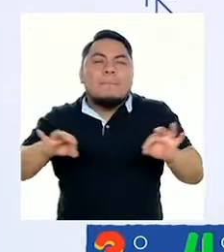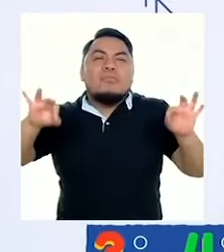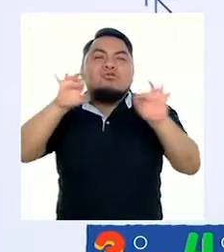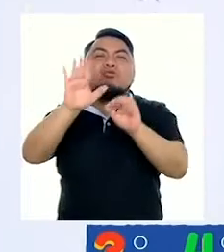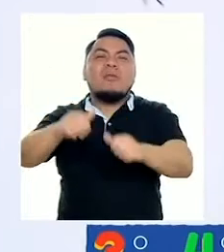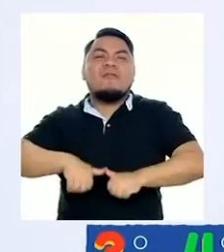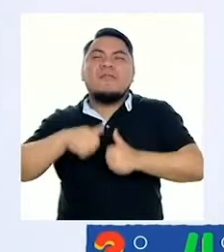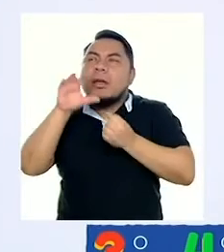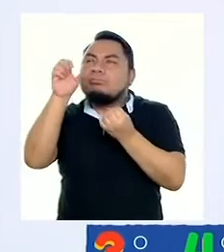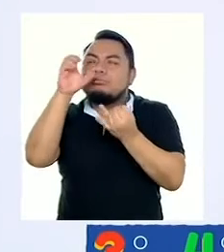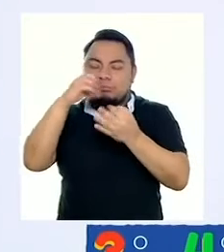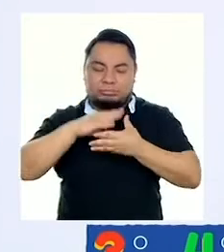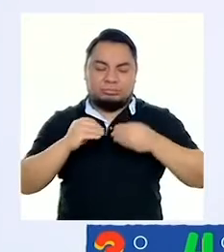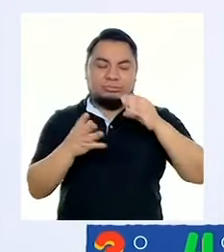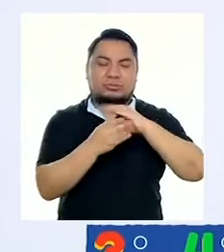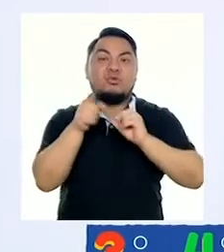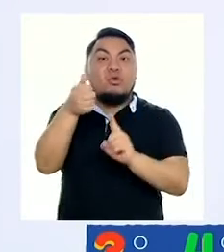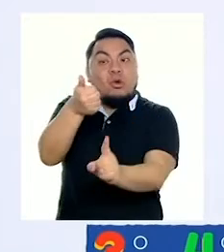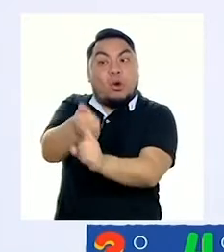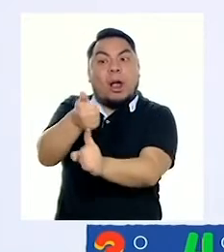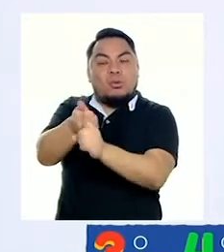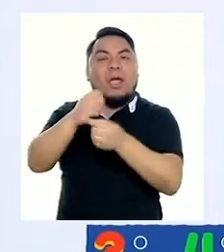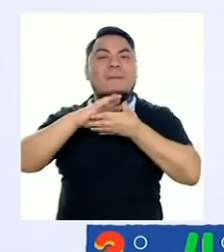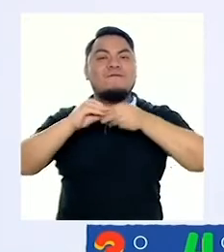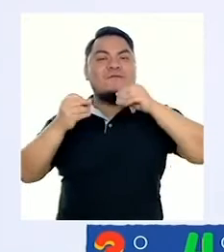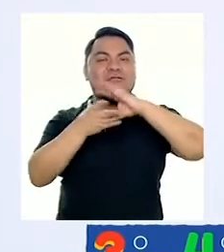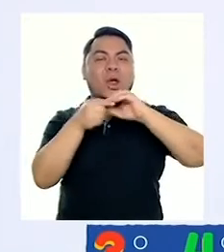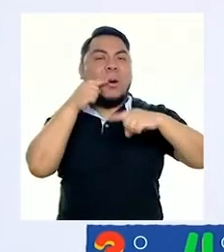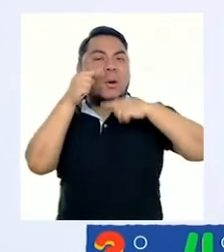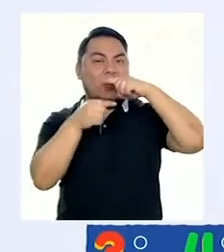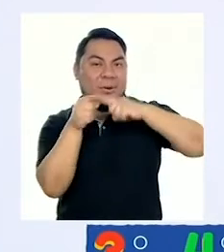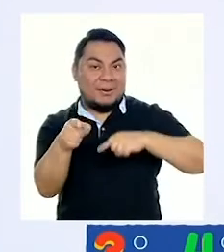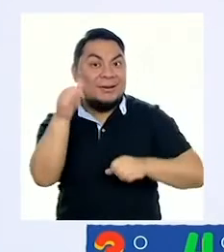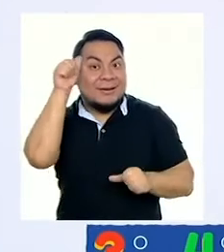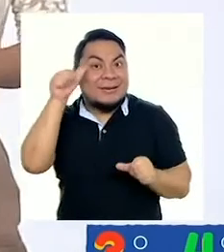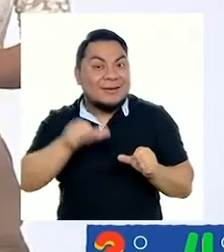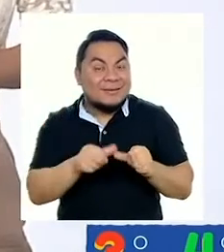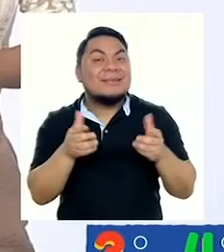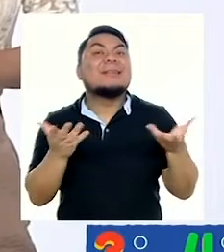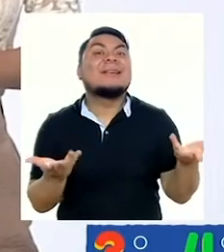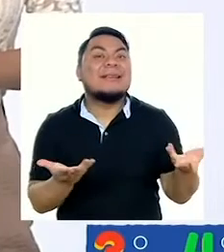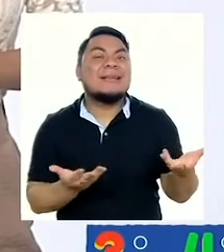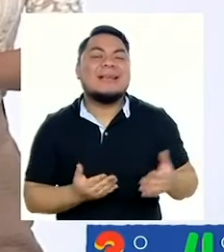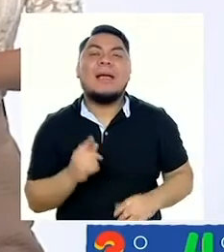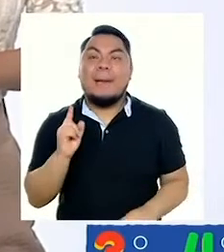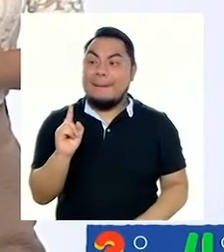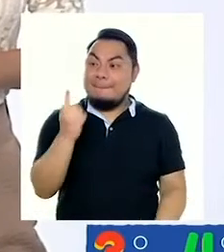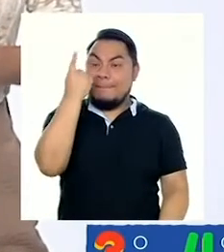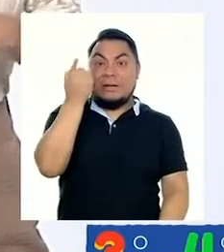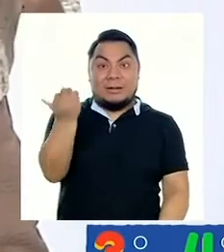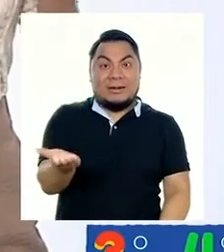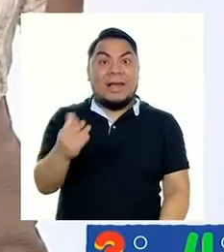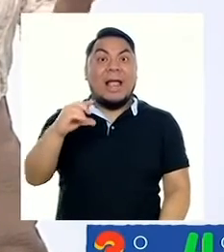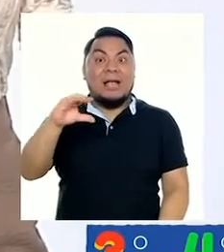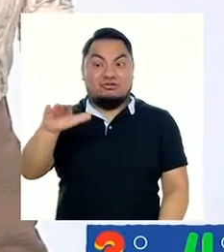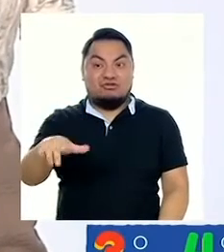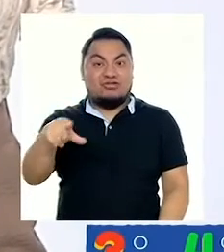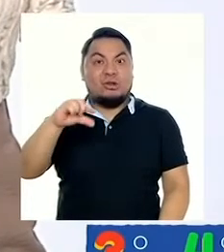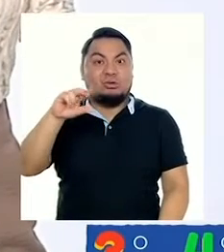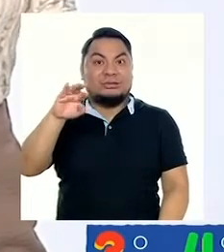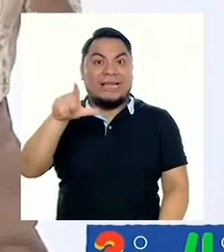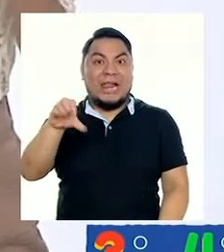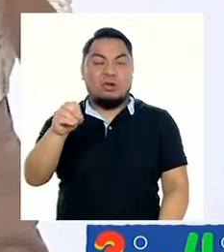importantes de su vida para realizar su autobiografía. ¿Recuerdan cuáles eran? Primero, Gonzalo narró sobre